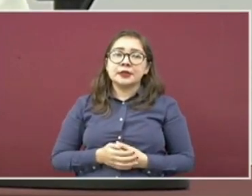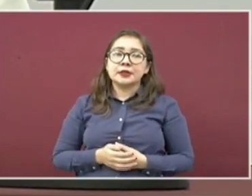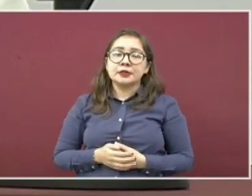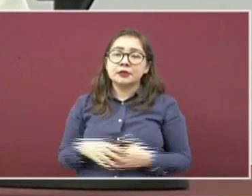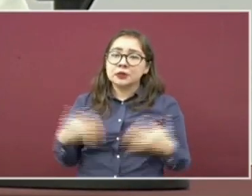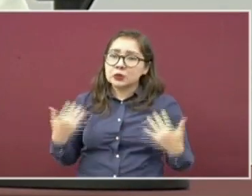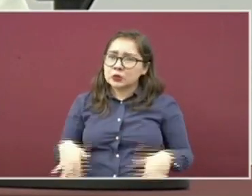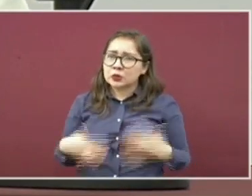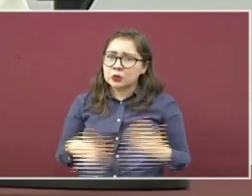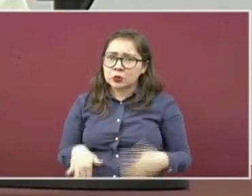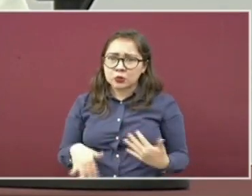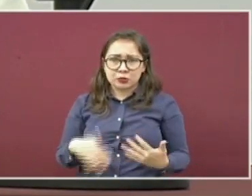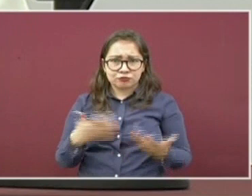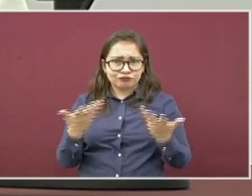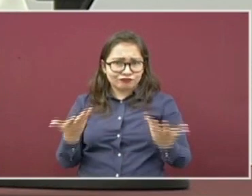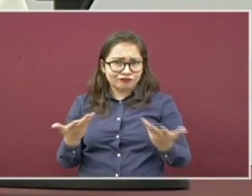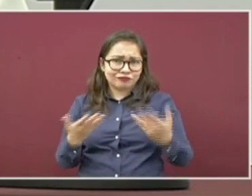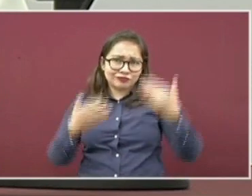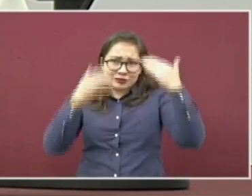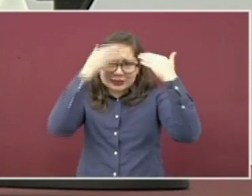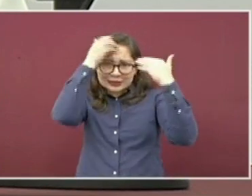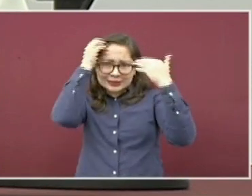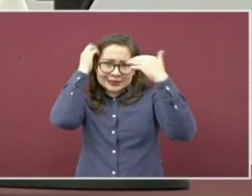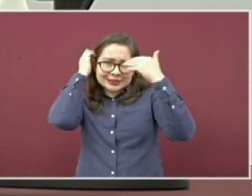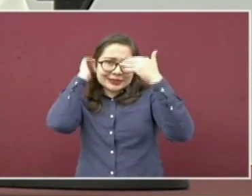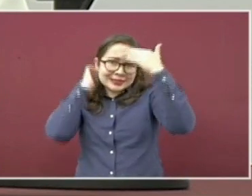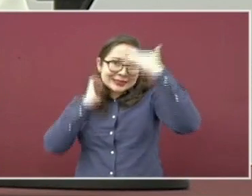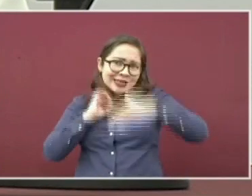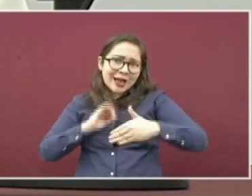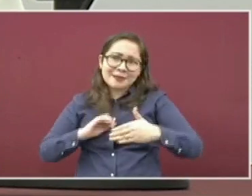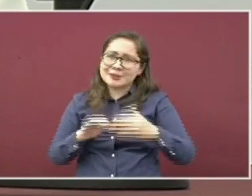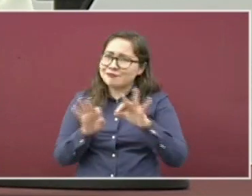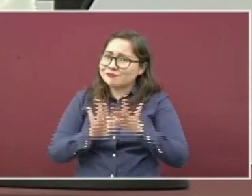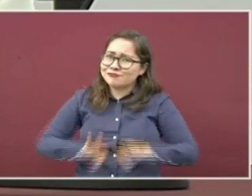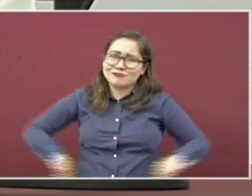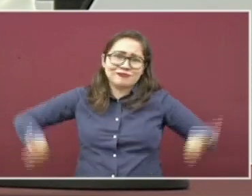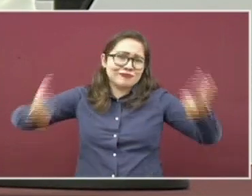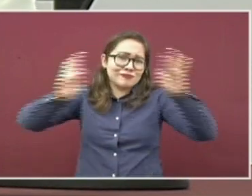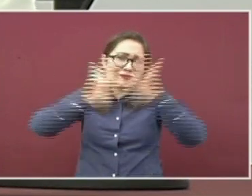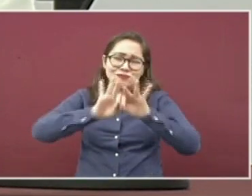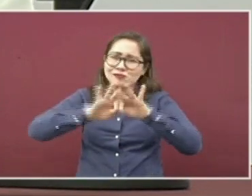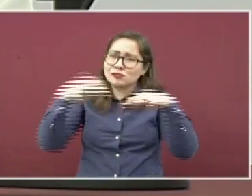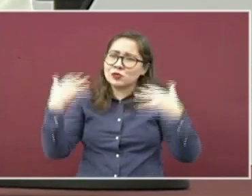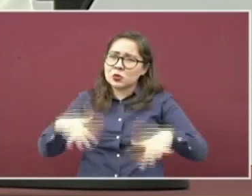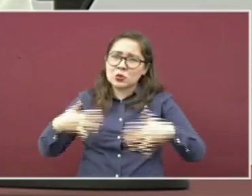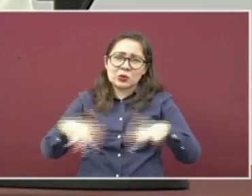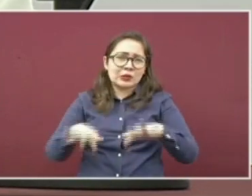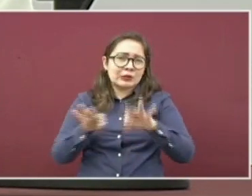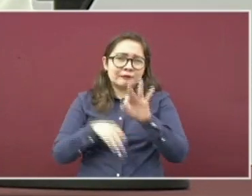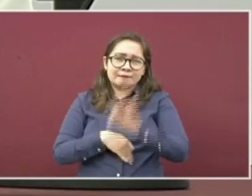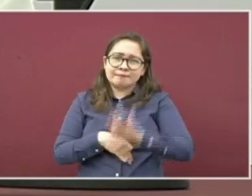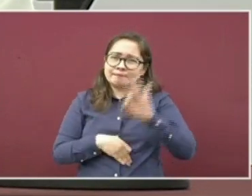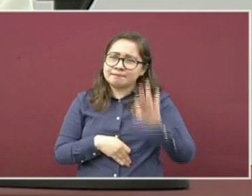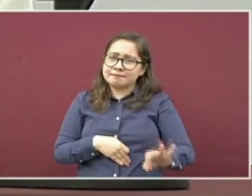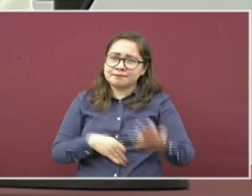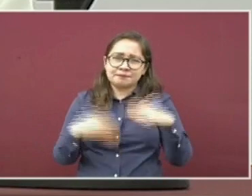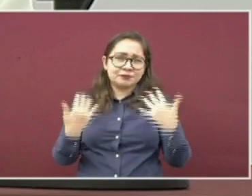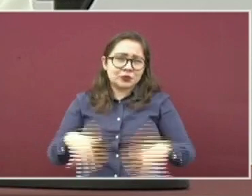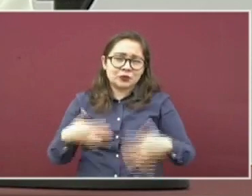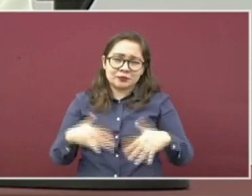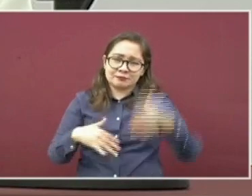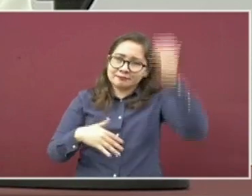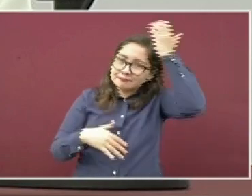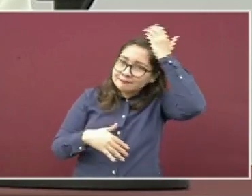no queremos dejar pasar esta fecha que ha significado tanto, pero tanto para nuestras